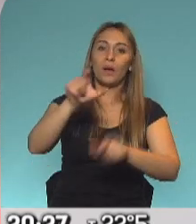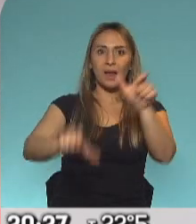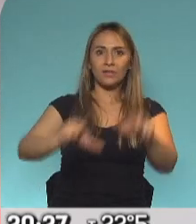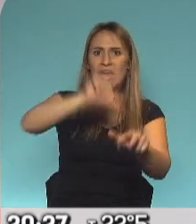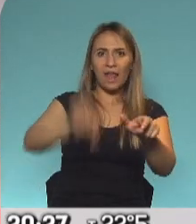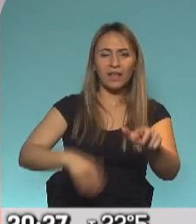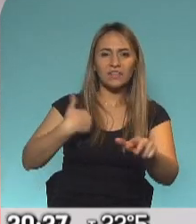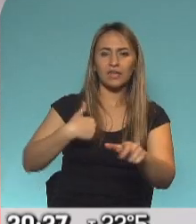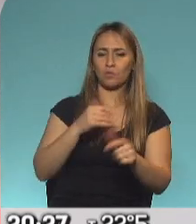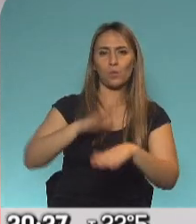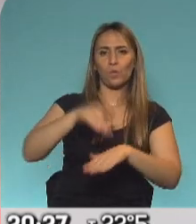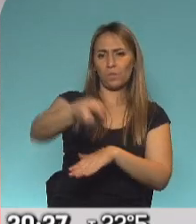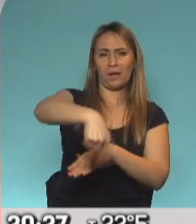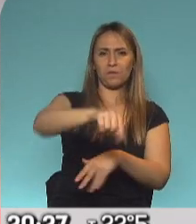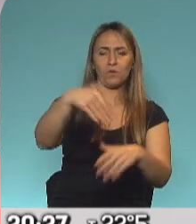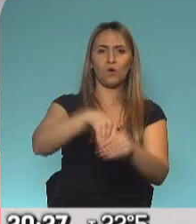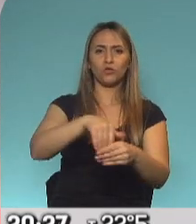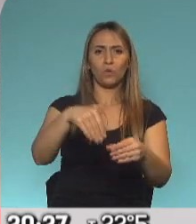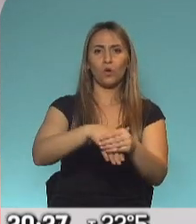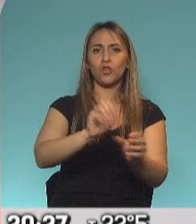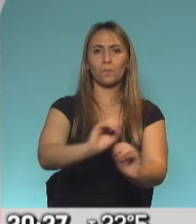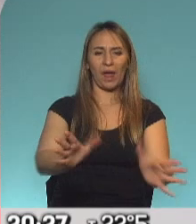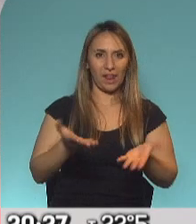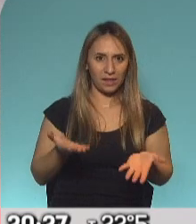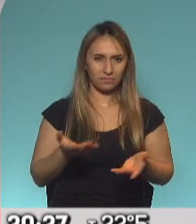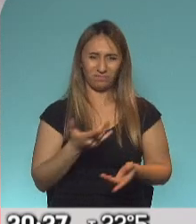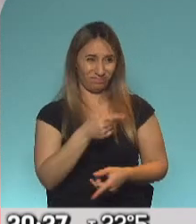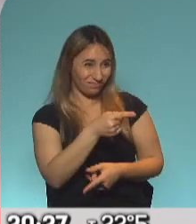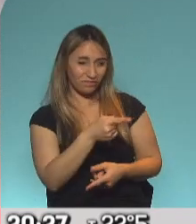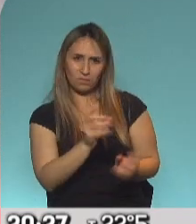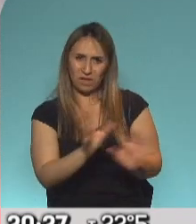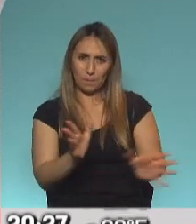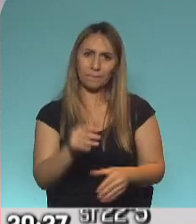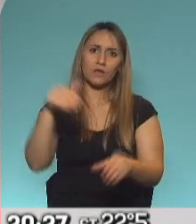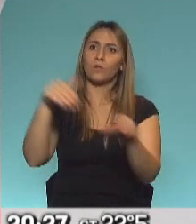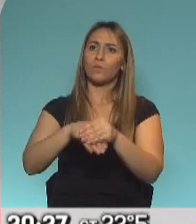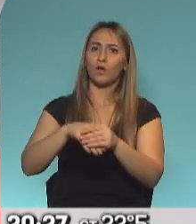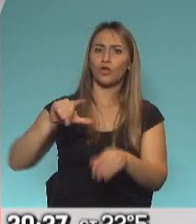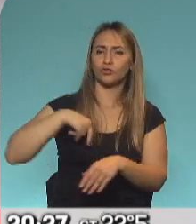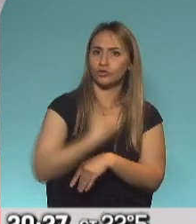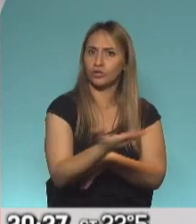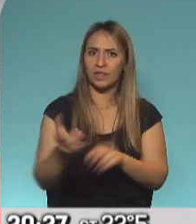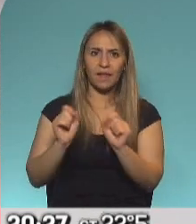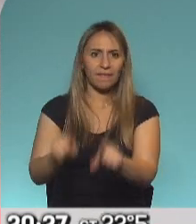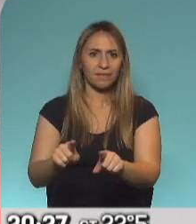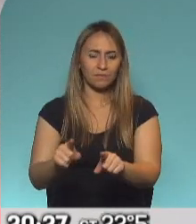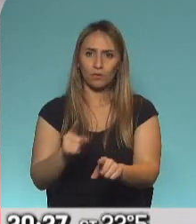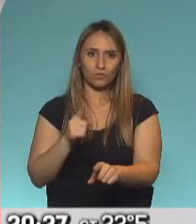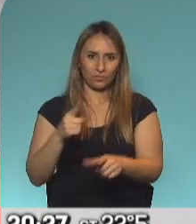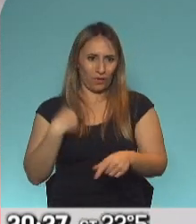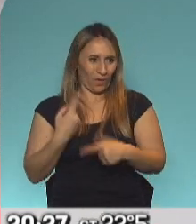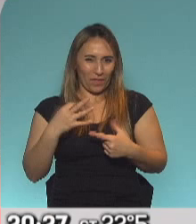lastimoso. Eso es deteriorar la democracia, eso es deteriorar el voto popular. Y me parece que todos lo tenemos que